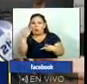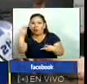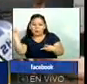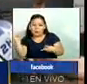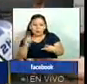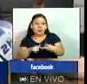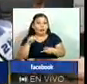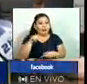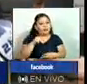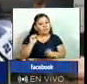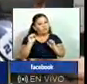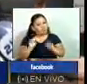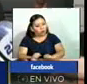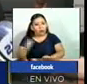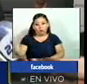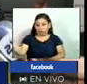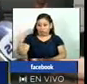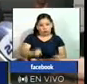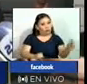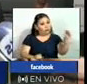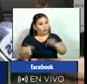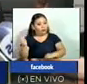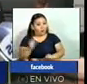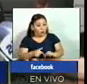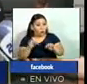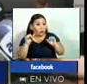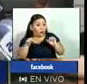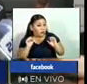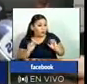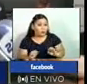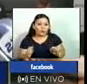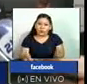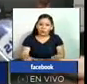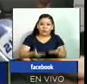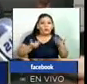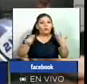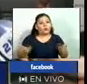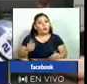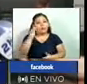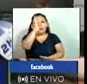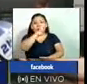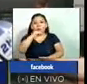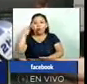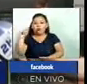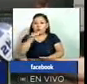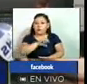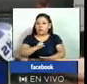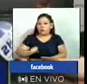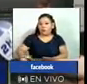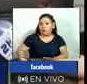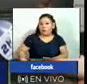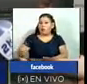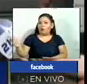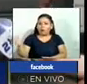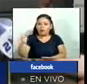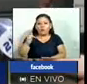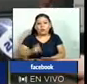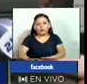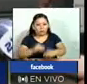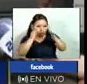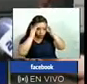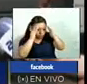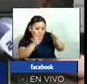importante es hacer llegar el personal de salud que hoy por hoy no cuenta en el país y que va a venir a dar una atención